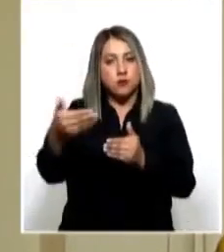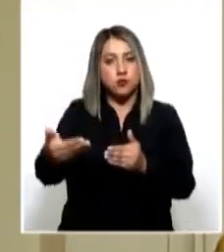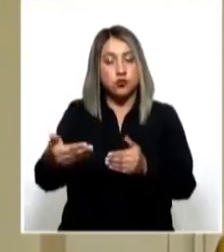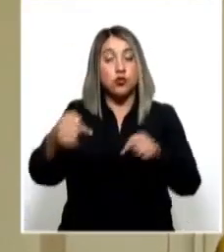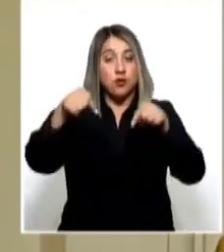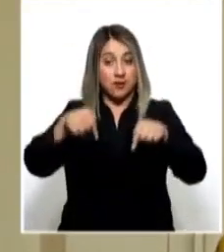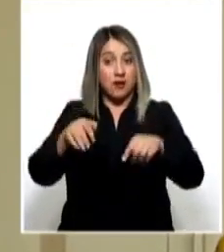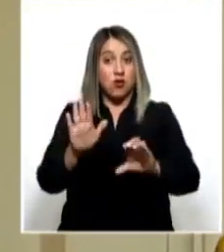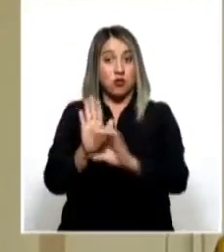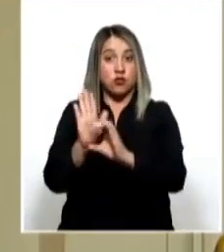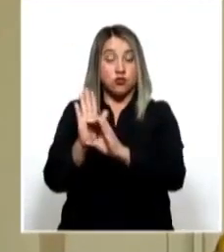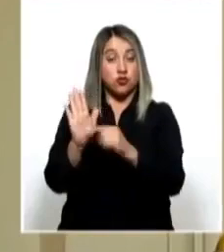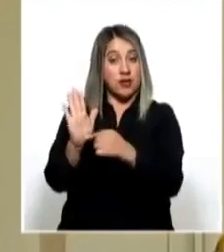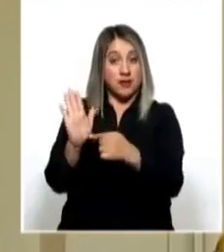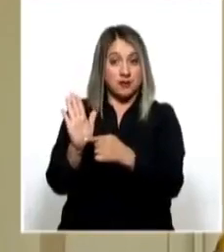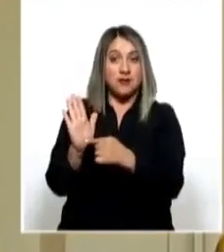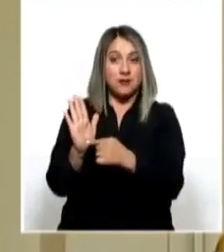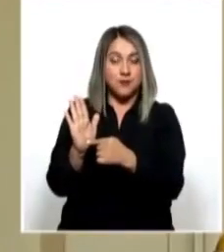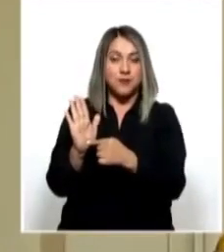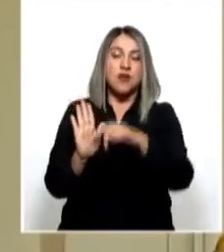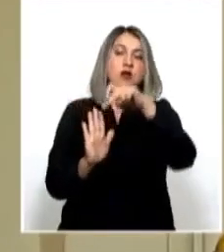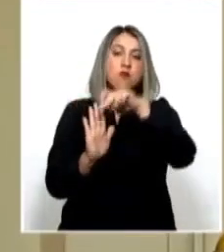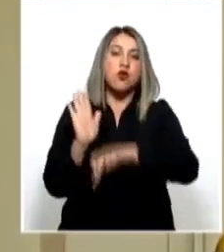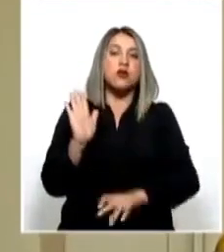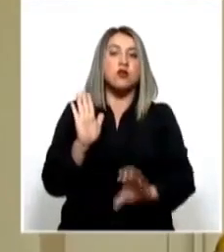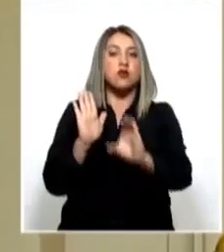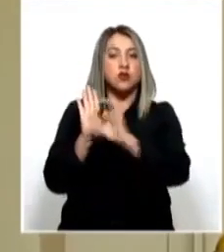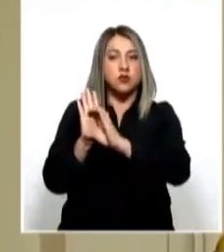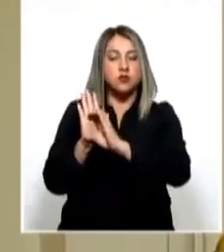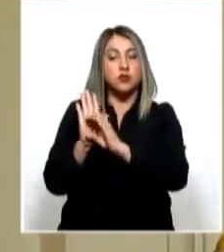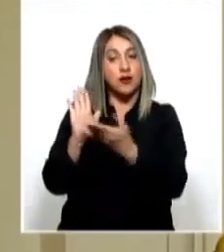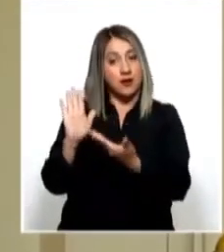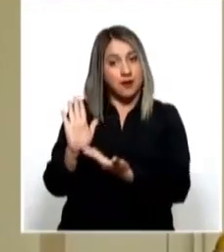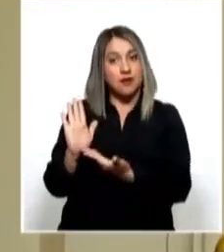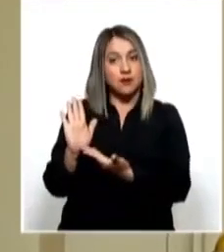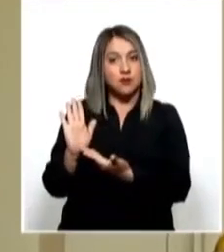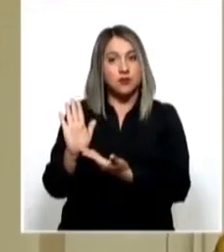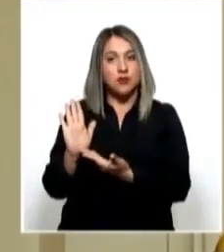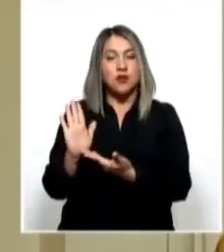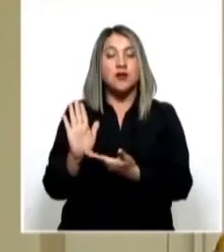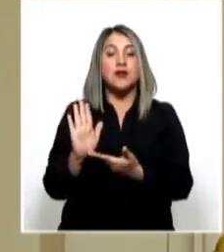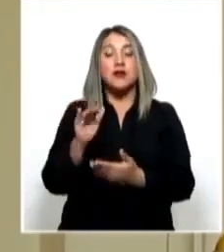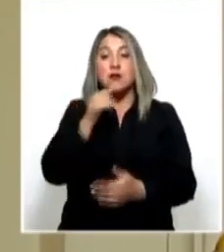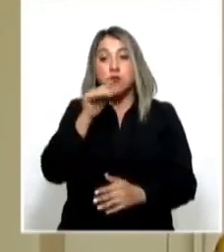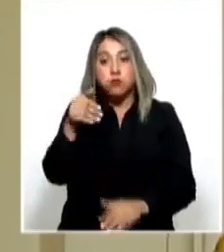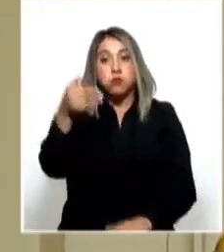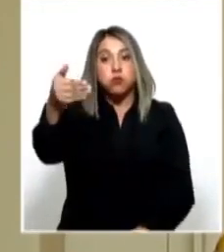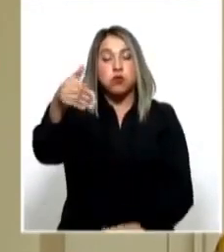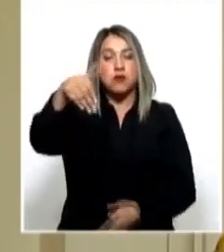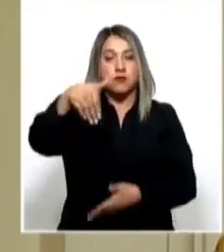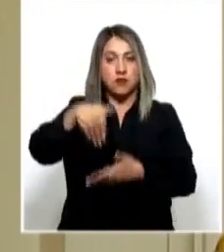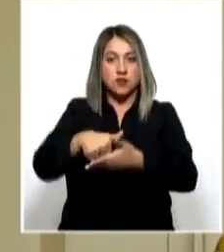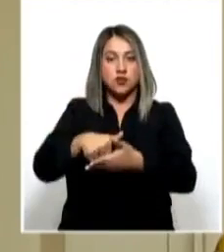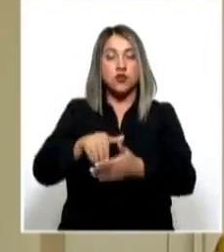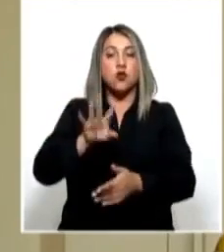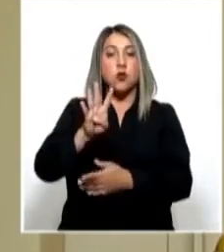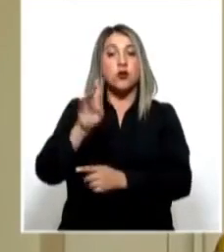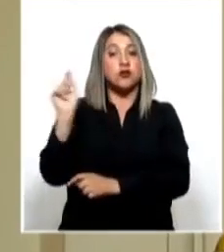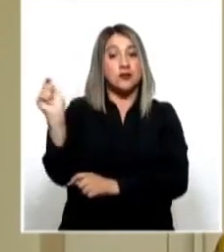Constitución, este proyecto de Constitución y el plebiscito que se desarrollará el 4 de